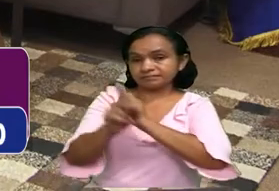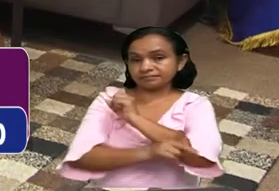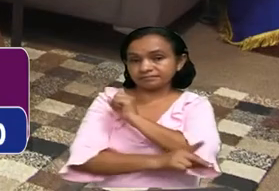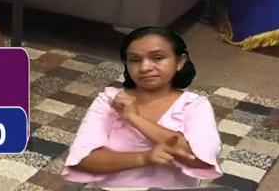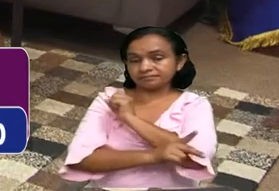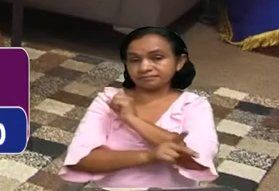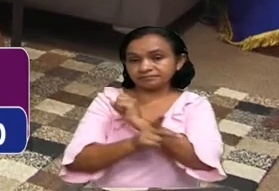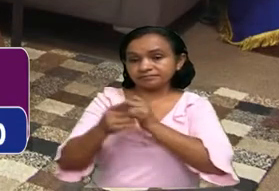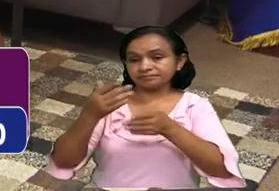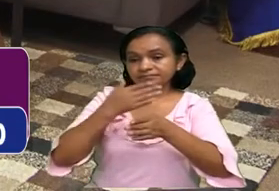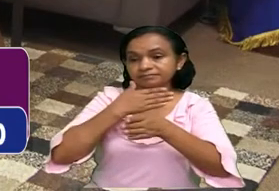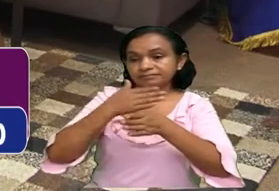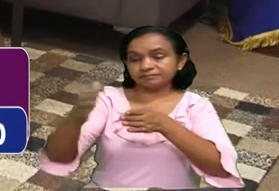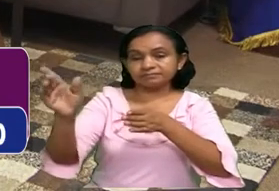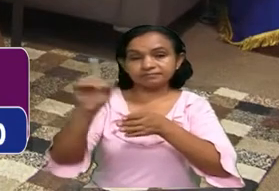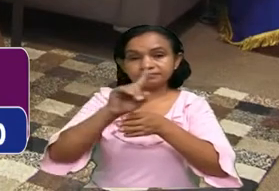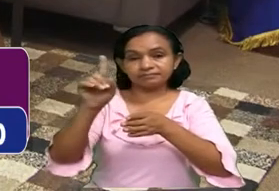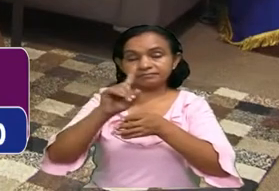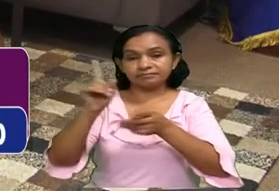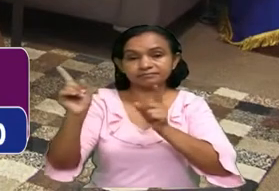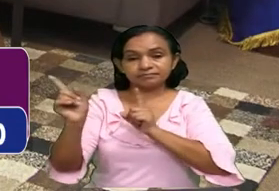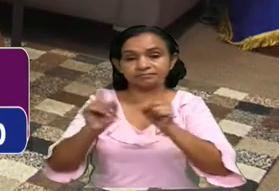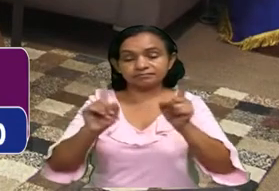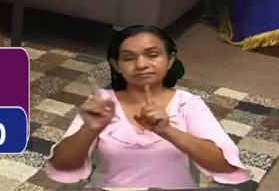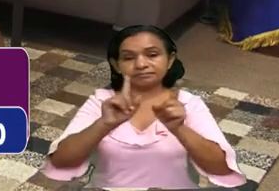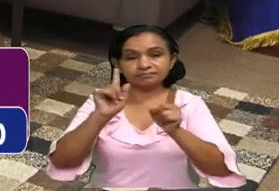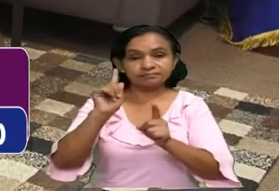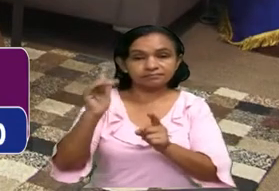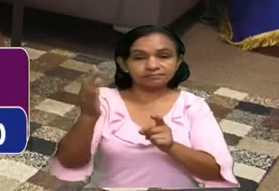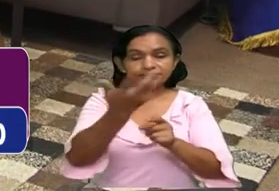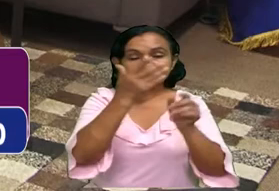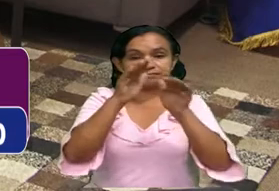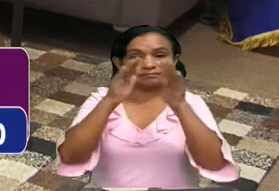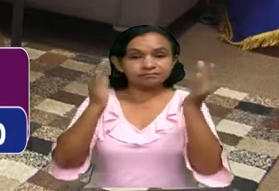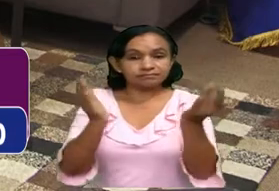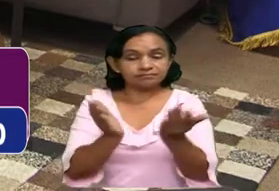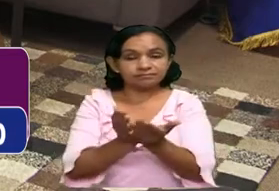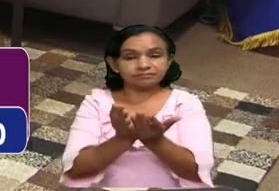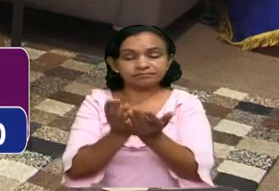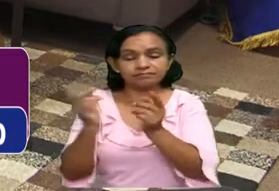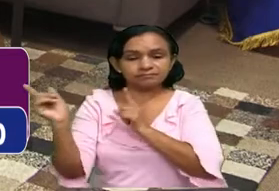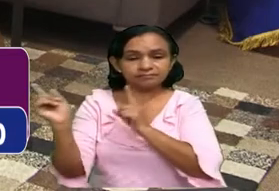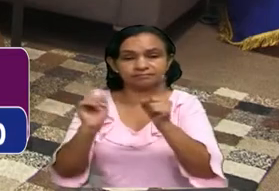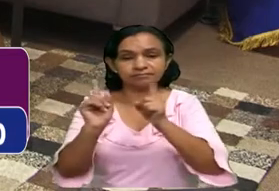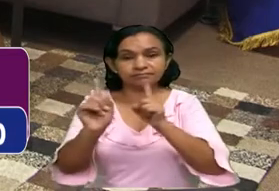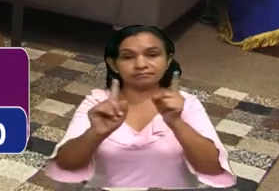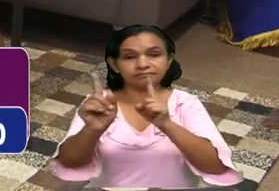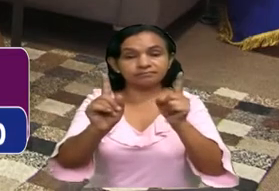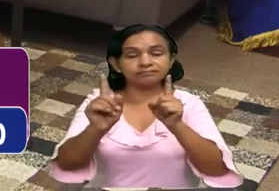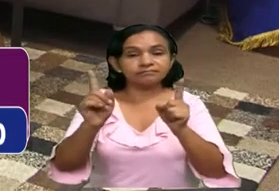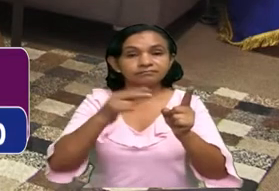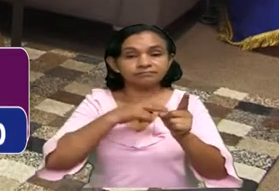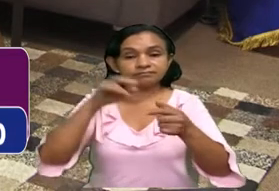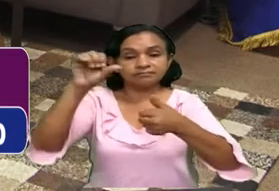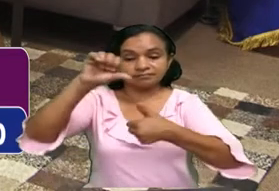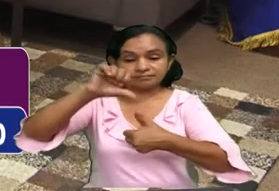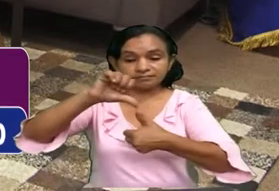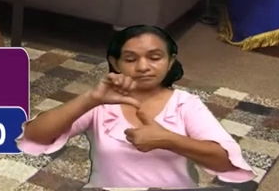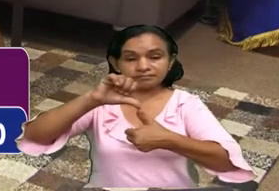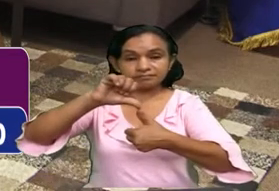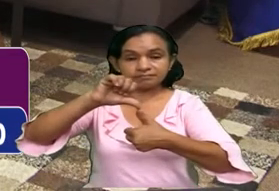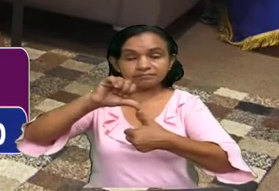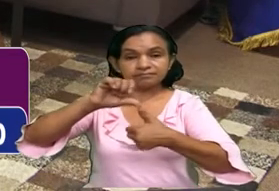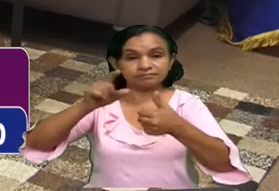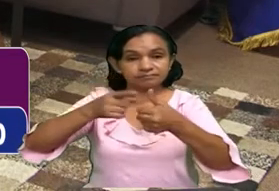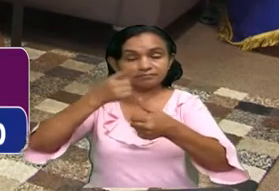ahí aislado, estamos en competencia con todo el mundo. O sea, nosotros estamos compitiendo en primer lugar con Centroamérica y en segundo